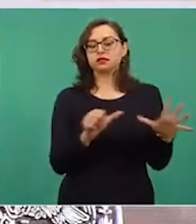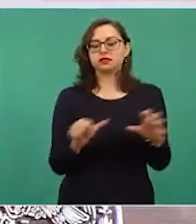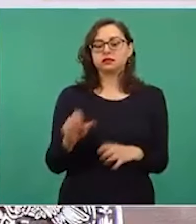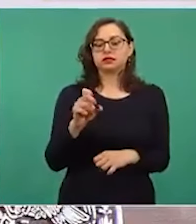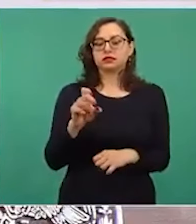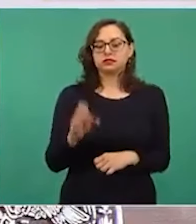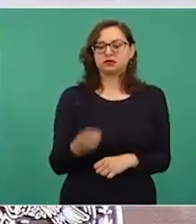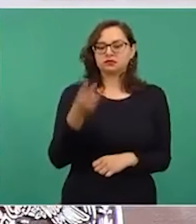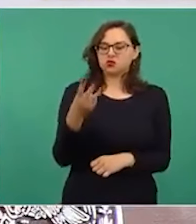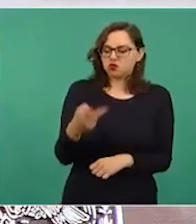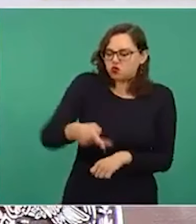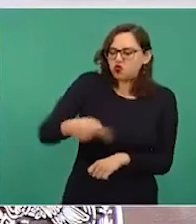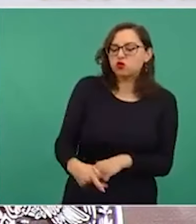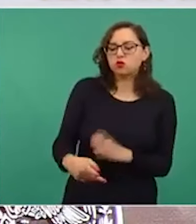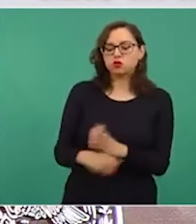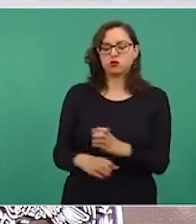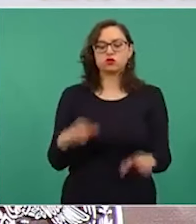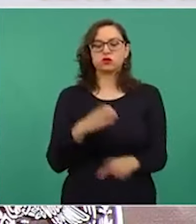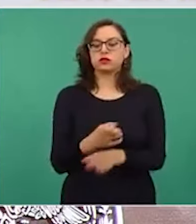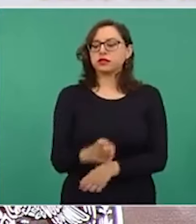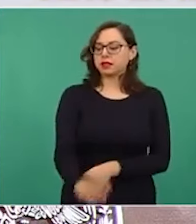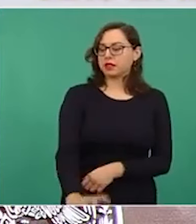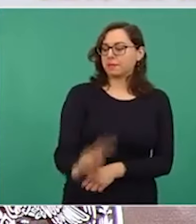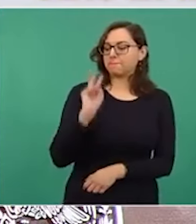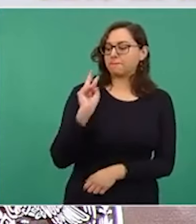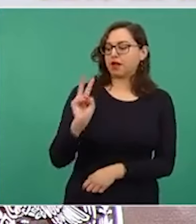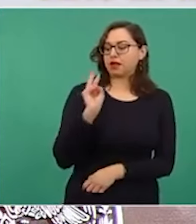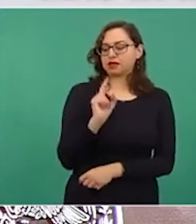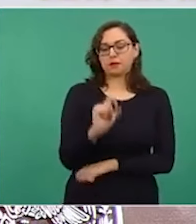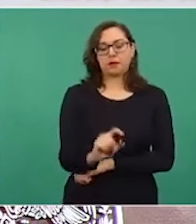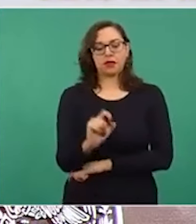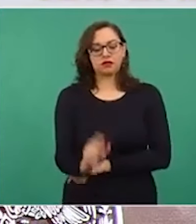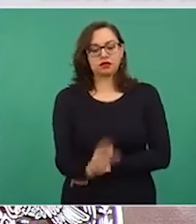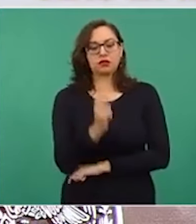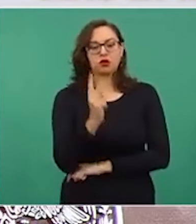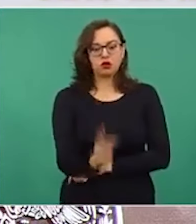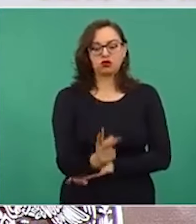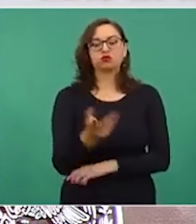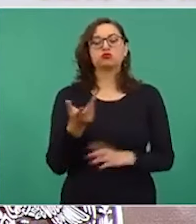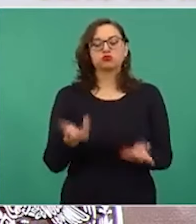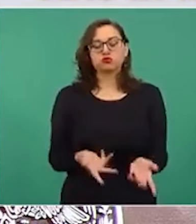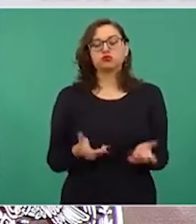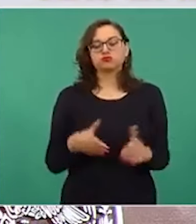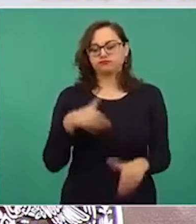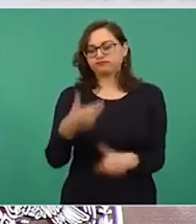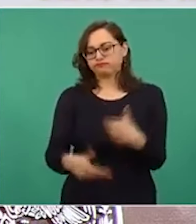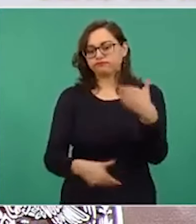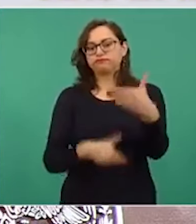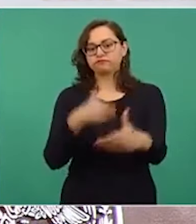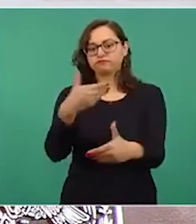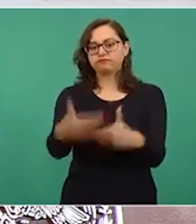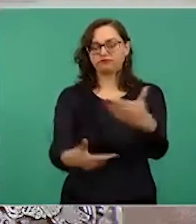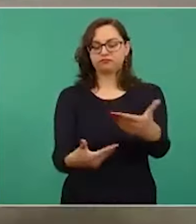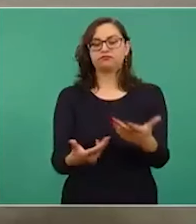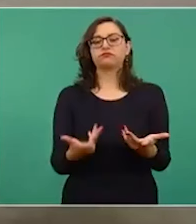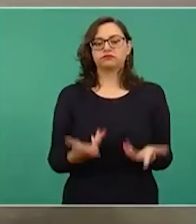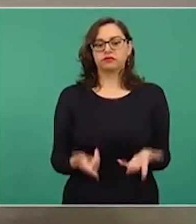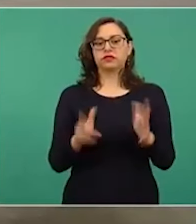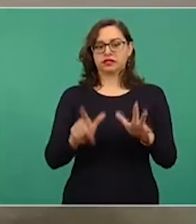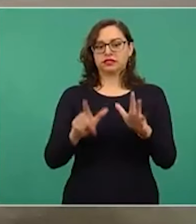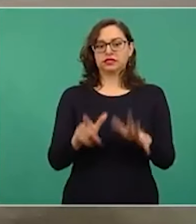El pasado viernes llegaron 22 piezas arqueológicas a México y están en proceso las 17 que